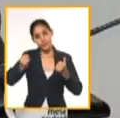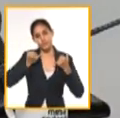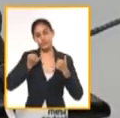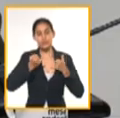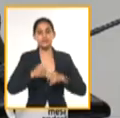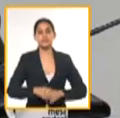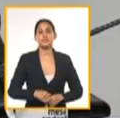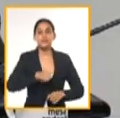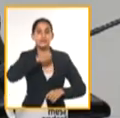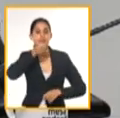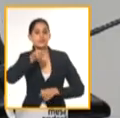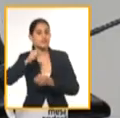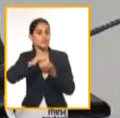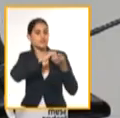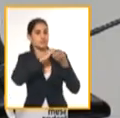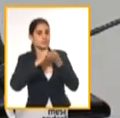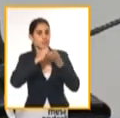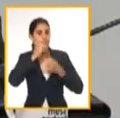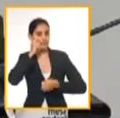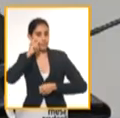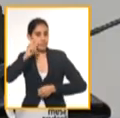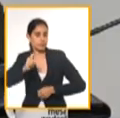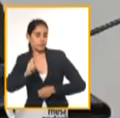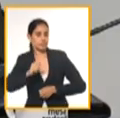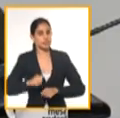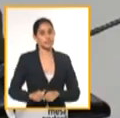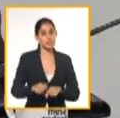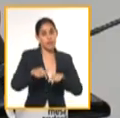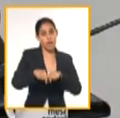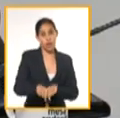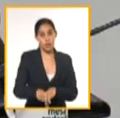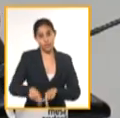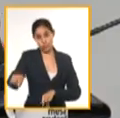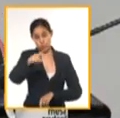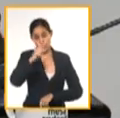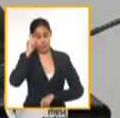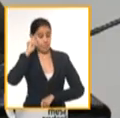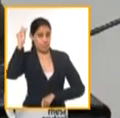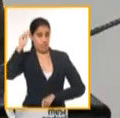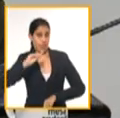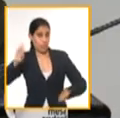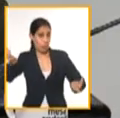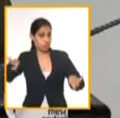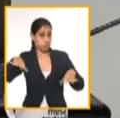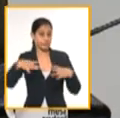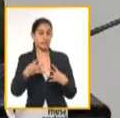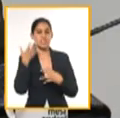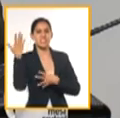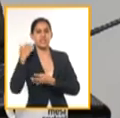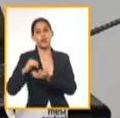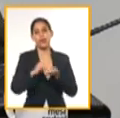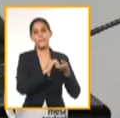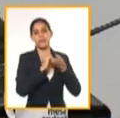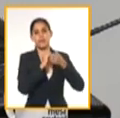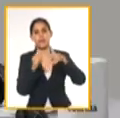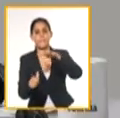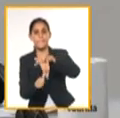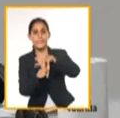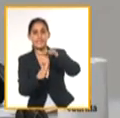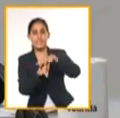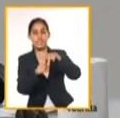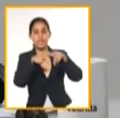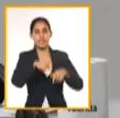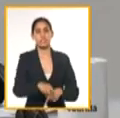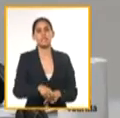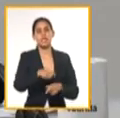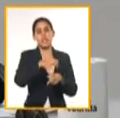demás compañeros, por estas informaciones que actualizamos ahora con el compañero José Antonio Hernández Álvarez, presidente del OSDE de